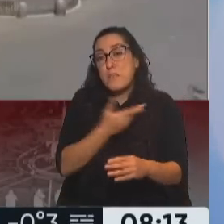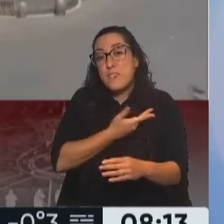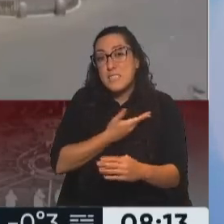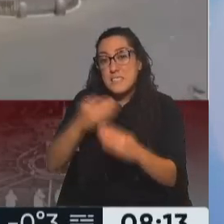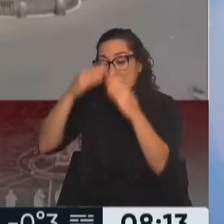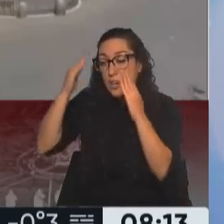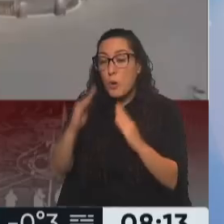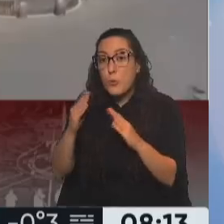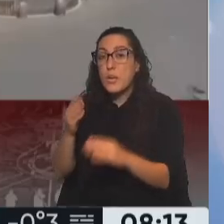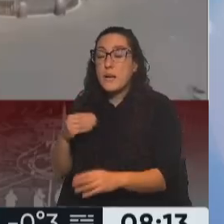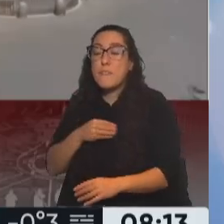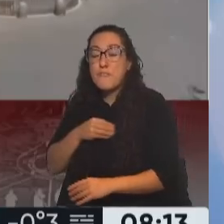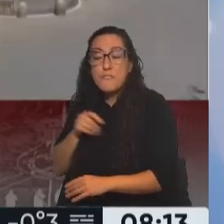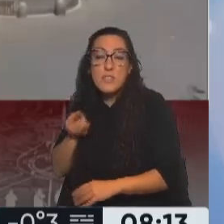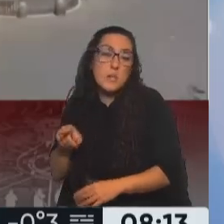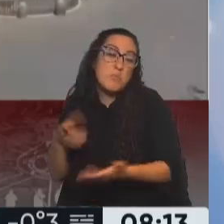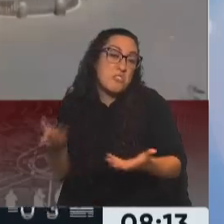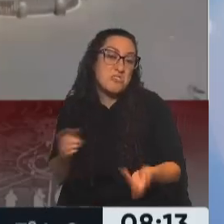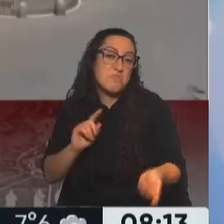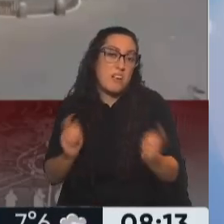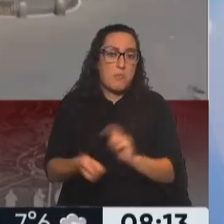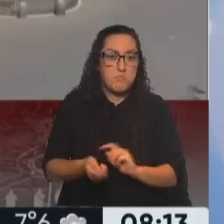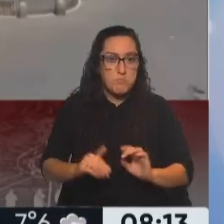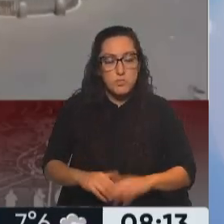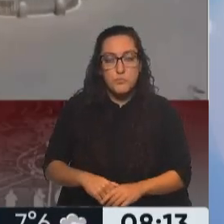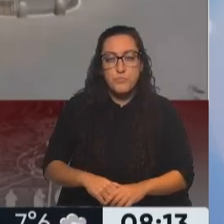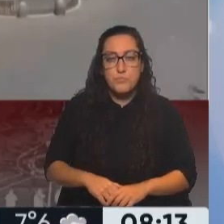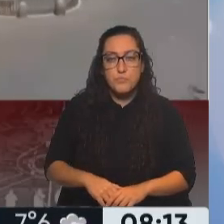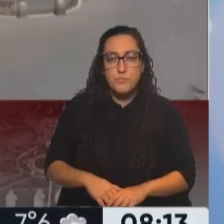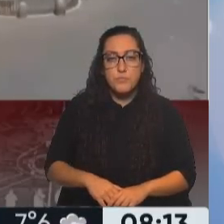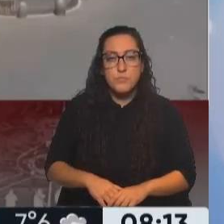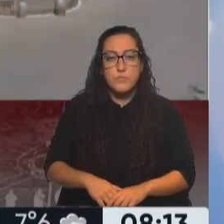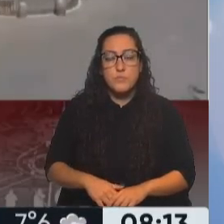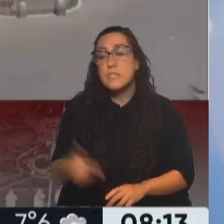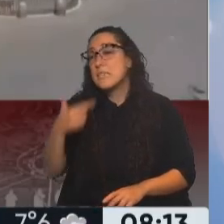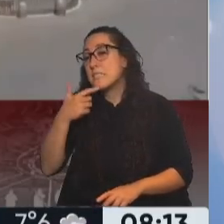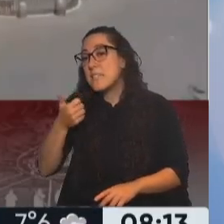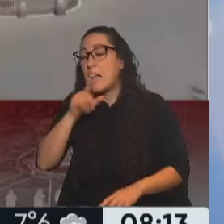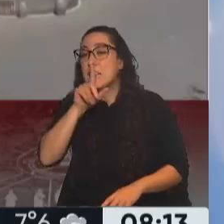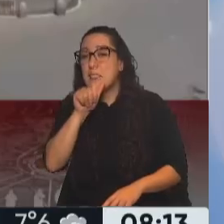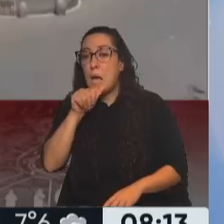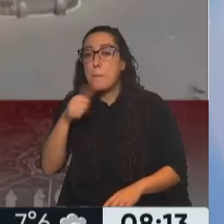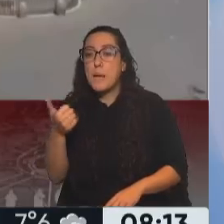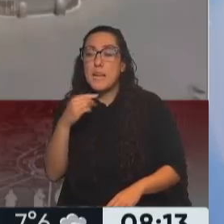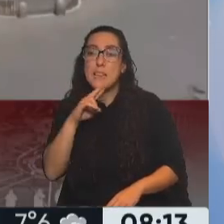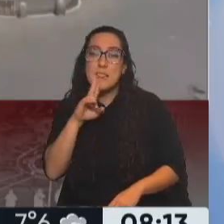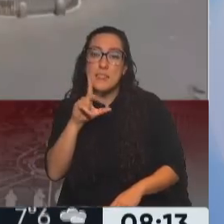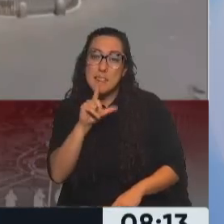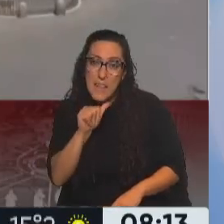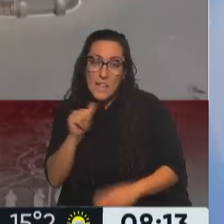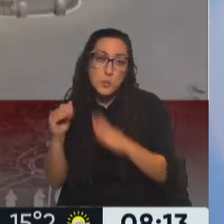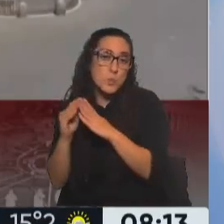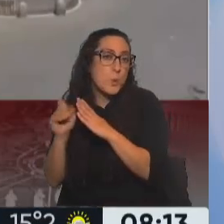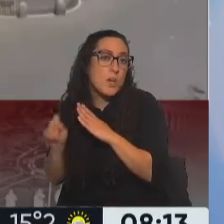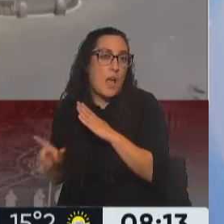por esta imagen de la Virgen, ¿no? Ahora, estamos hablando de los lugares donde han estado y donde están los papas. Santa Marta ha sido lugar de residencia durante estos 12 años de papado de